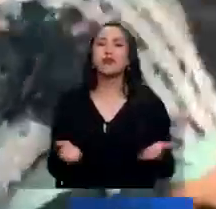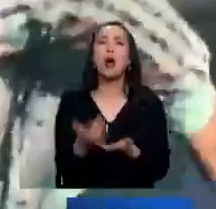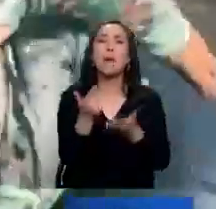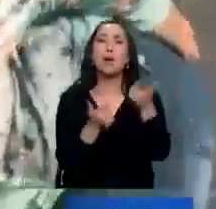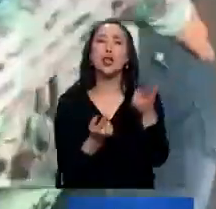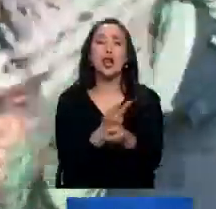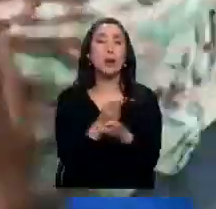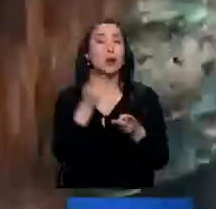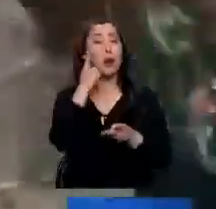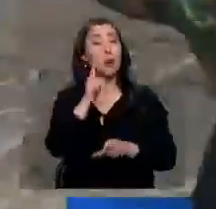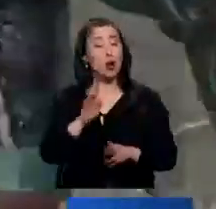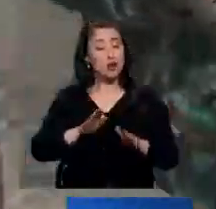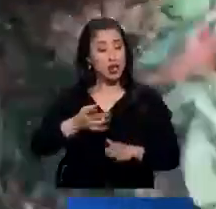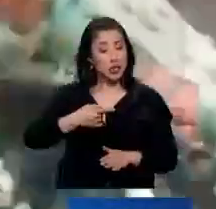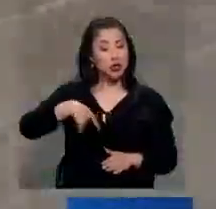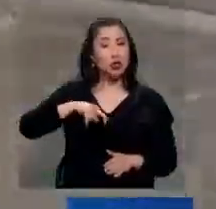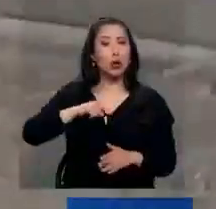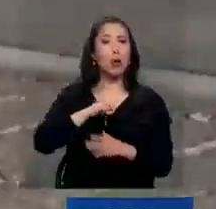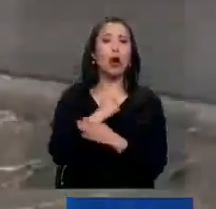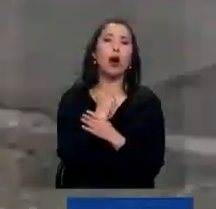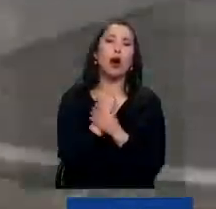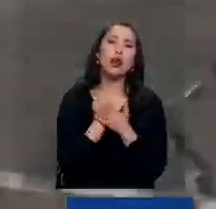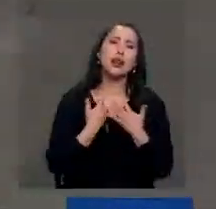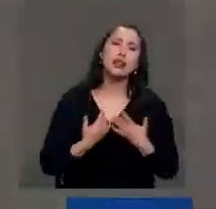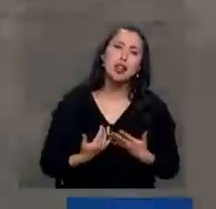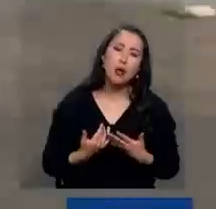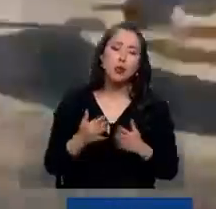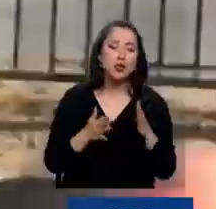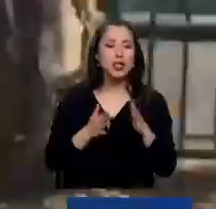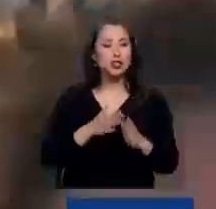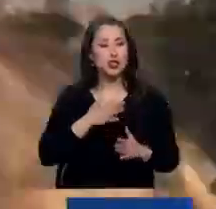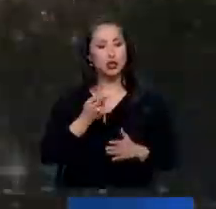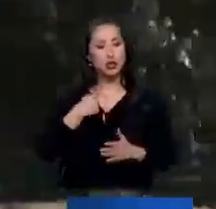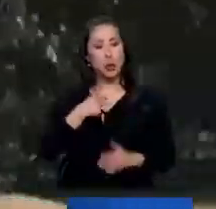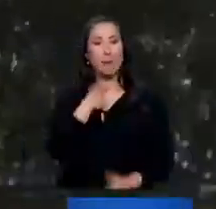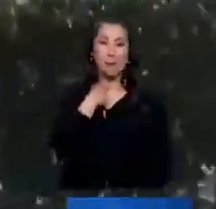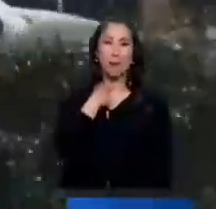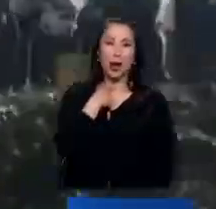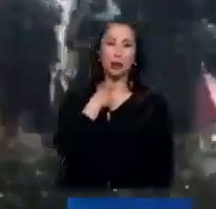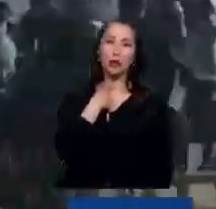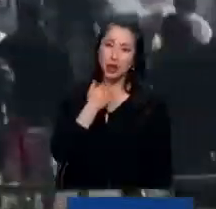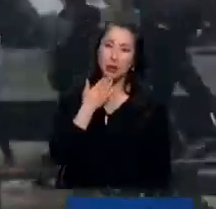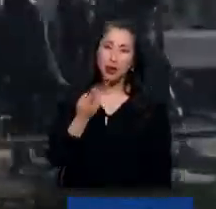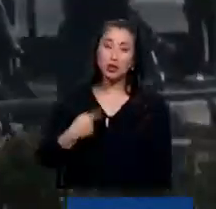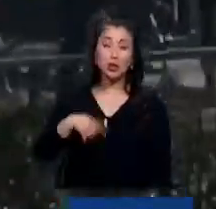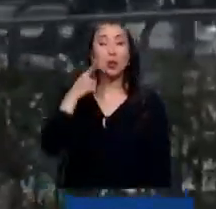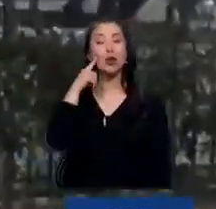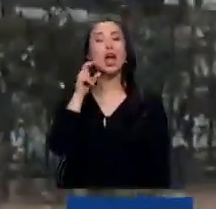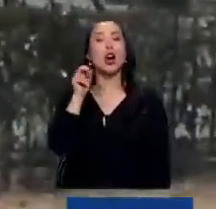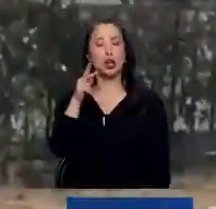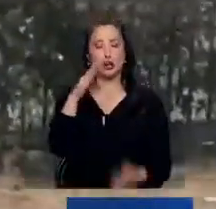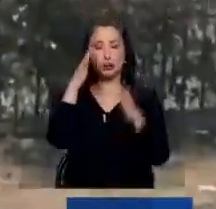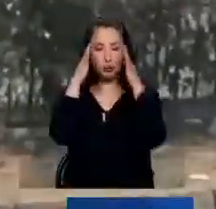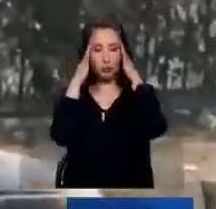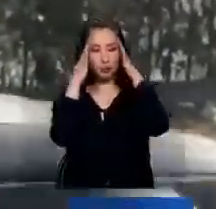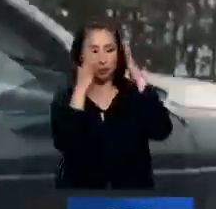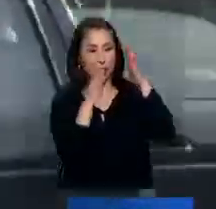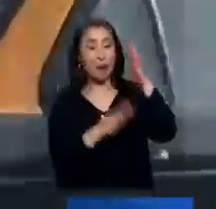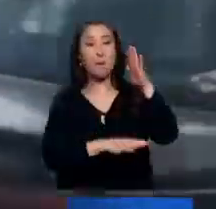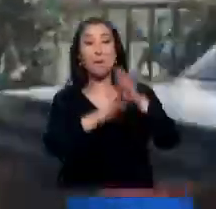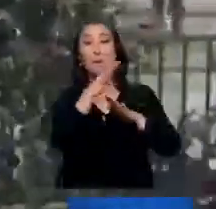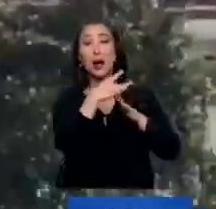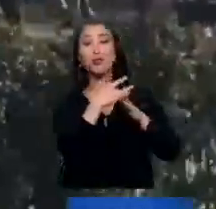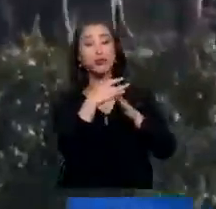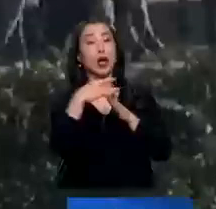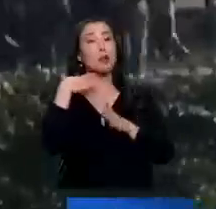veces también estamos cansados y por eso siento que también hemos fracasado. Pero yo diría, ok, focalicemos en lo más relevante. Mira